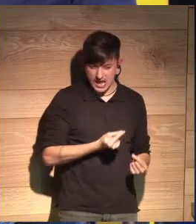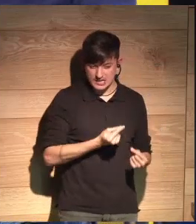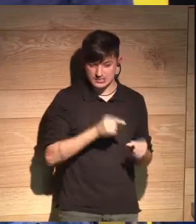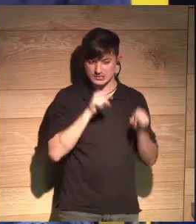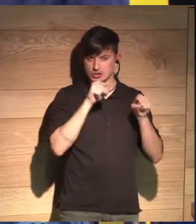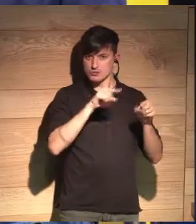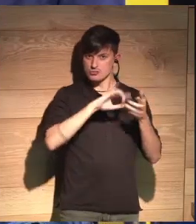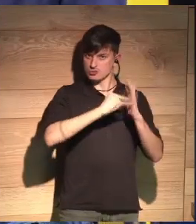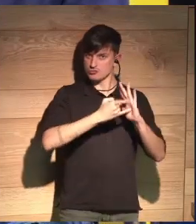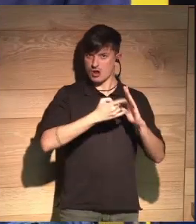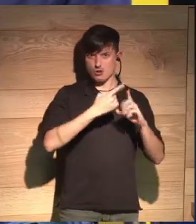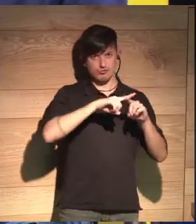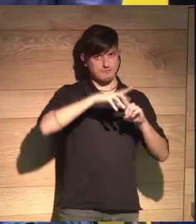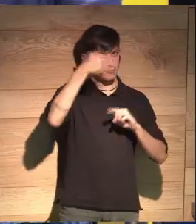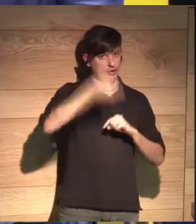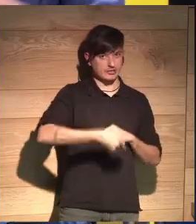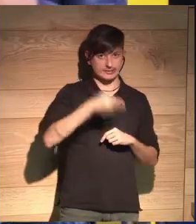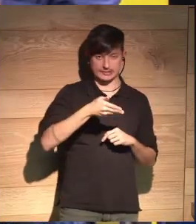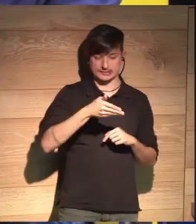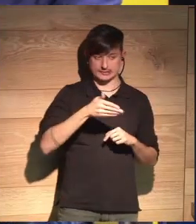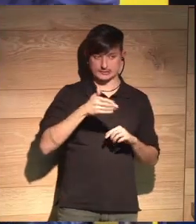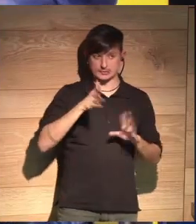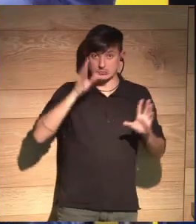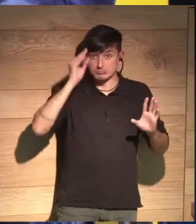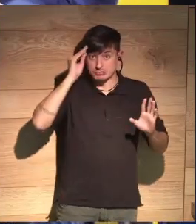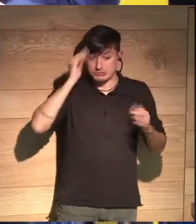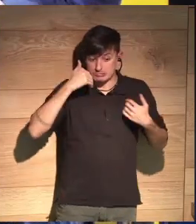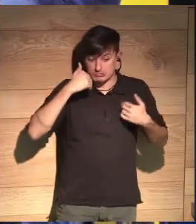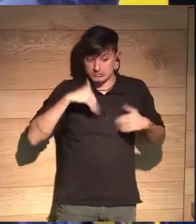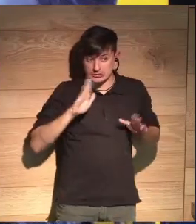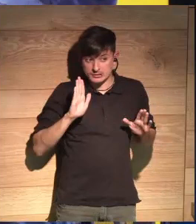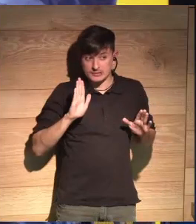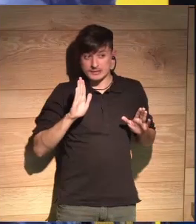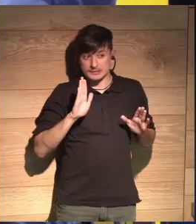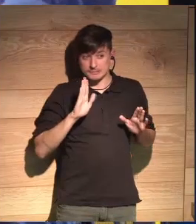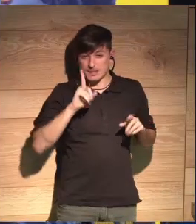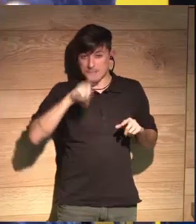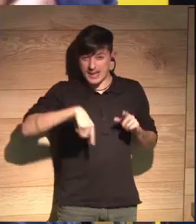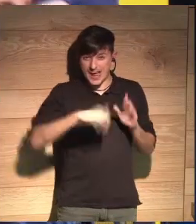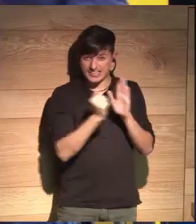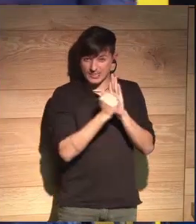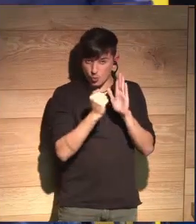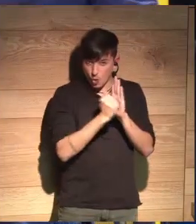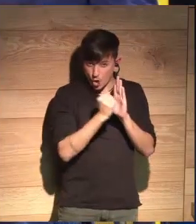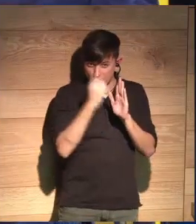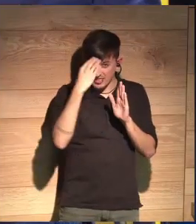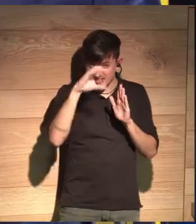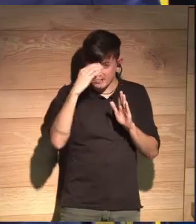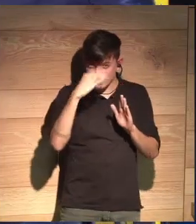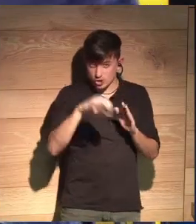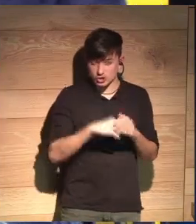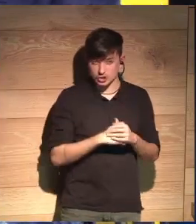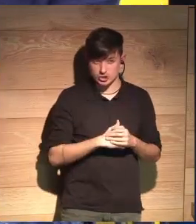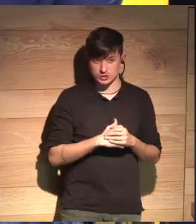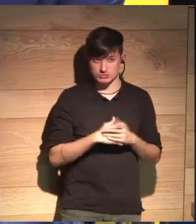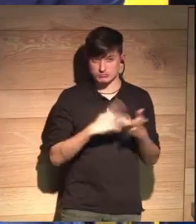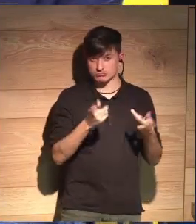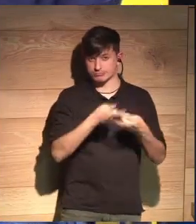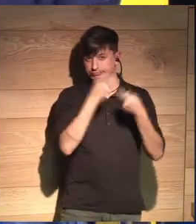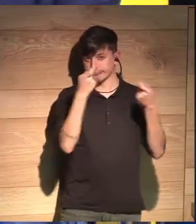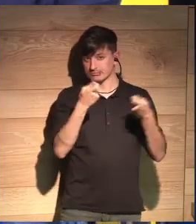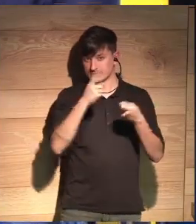proyecto una cosa muy importante es que por mí esos proyectos también los artículos científicos en el echar en otros